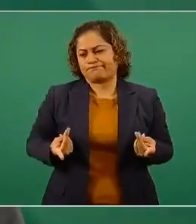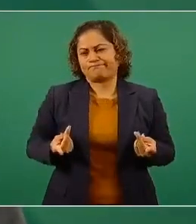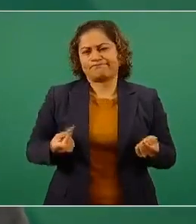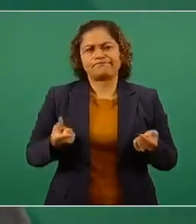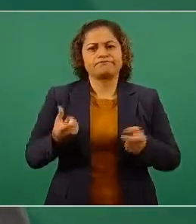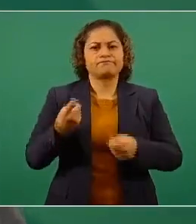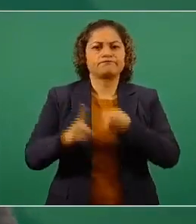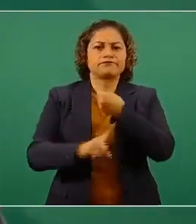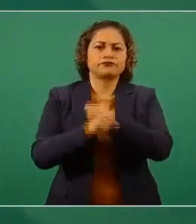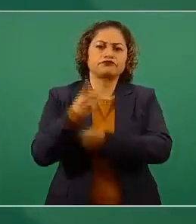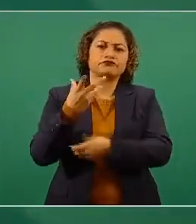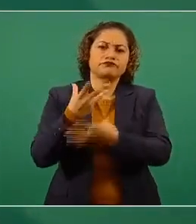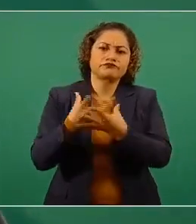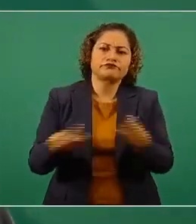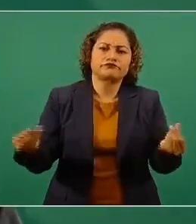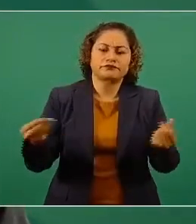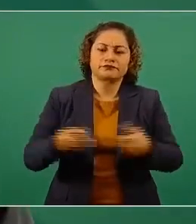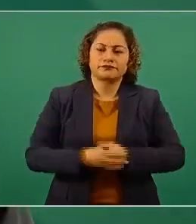por